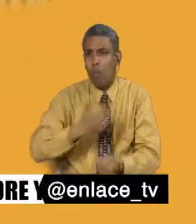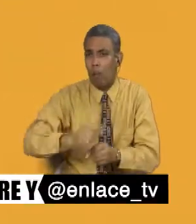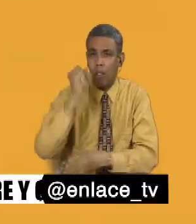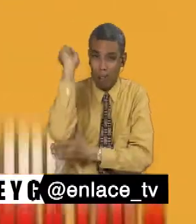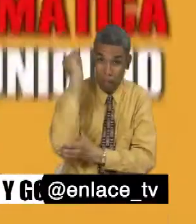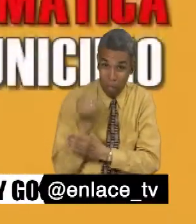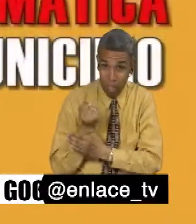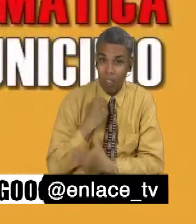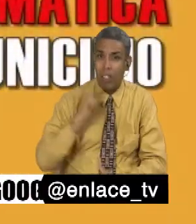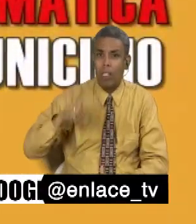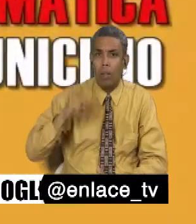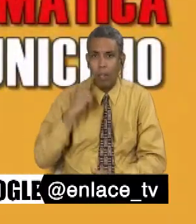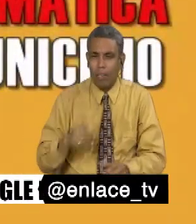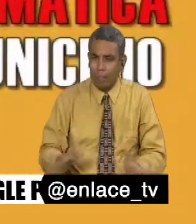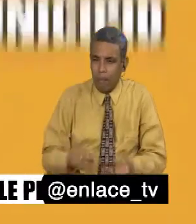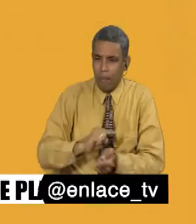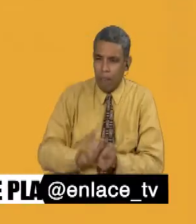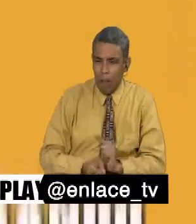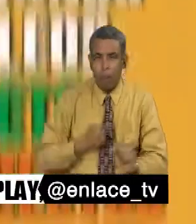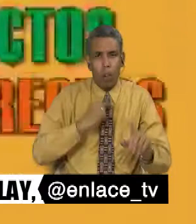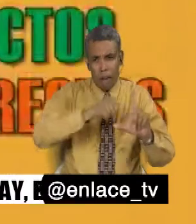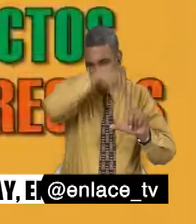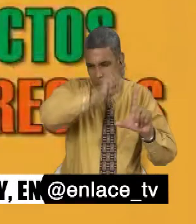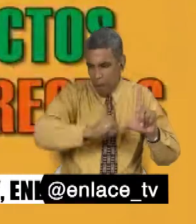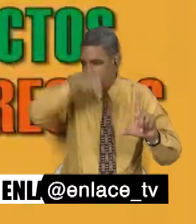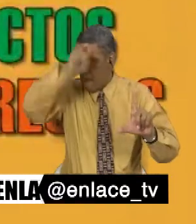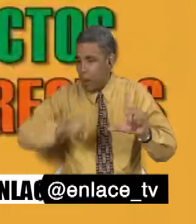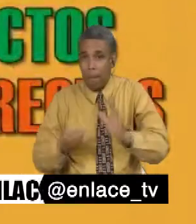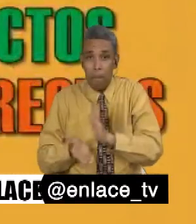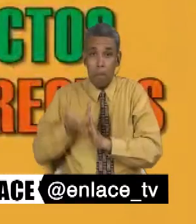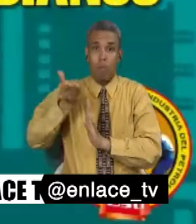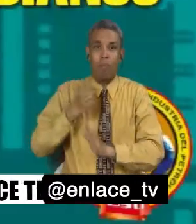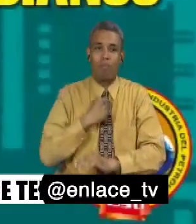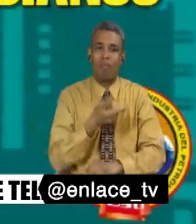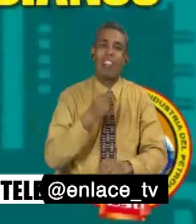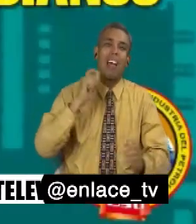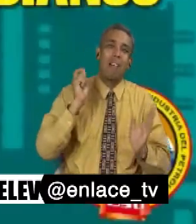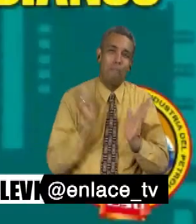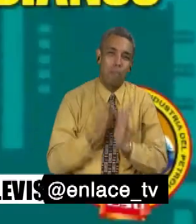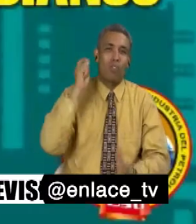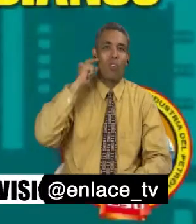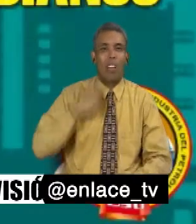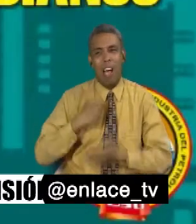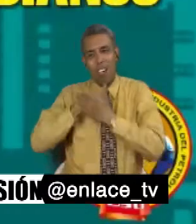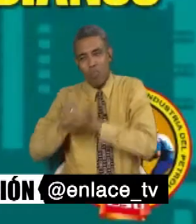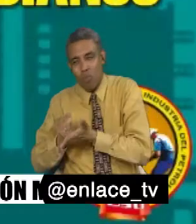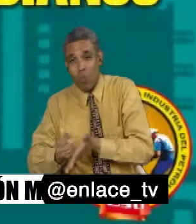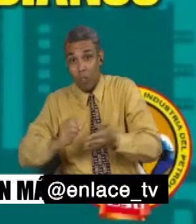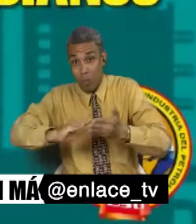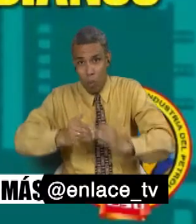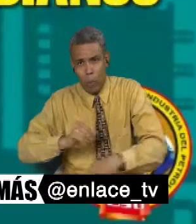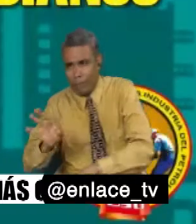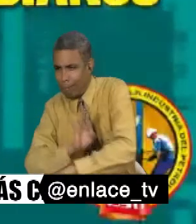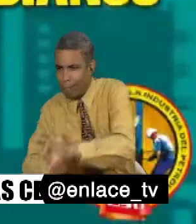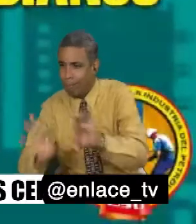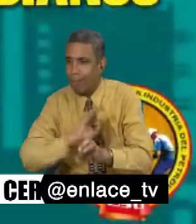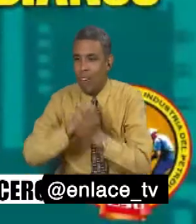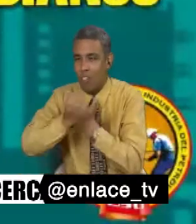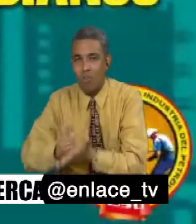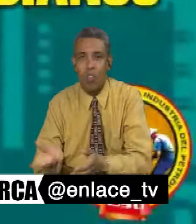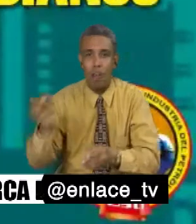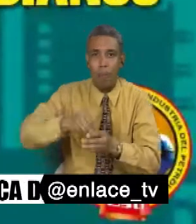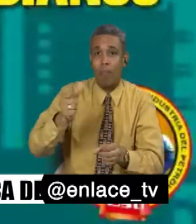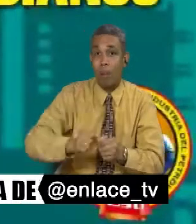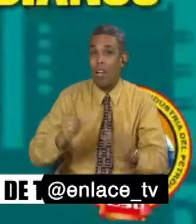país y solucionar la problemática del municipio generando empleo directo e indirecto y fortalecer a Ecopetrol como un patrimonio de los colombianos.